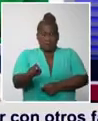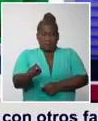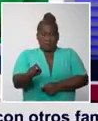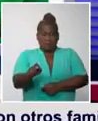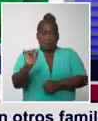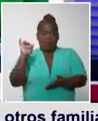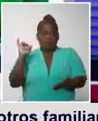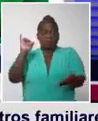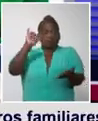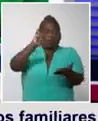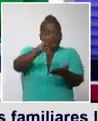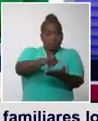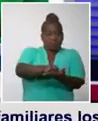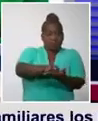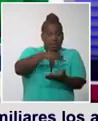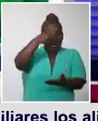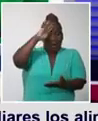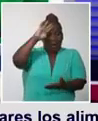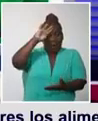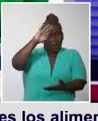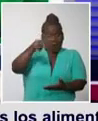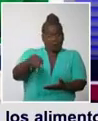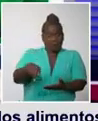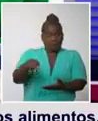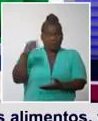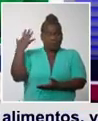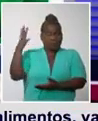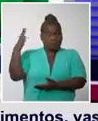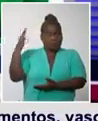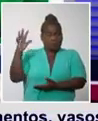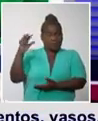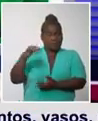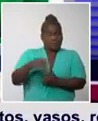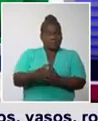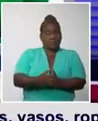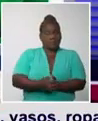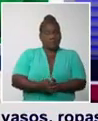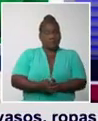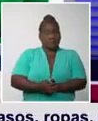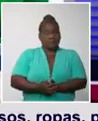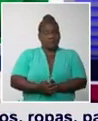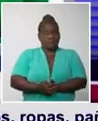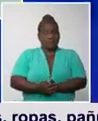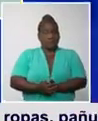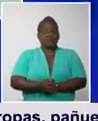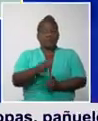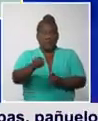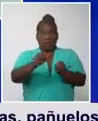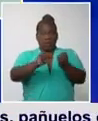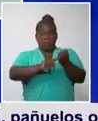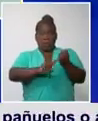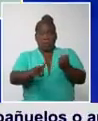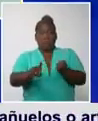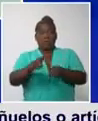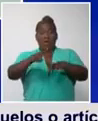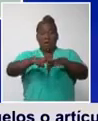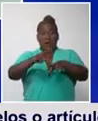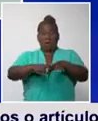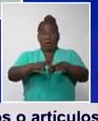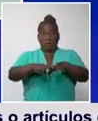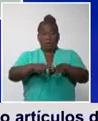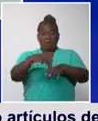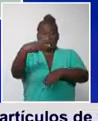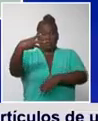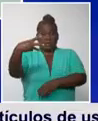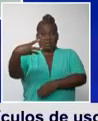recientemente a nuestro país, como ya se conoce, importados. Por provincias de La Habana son 3,